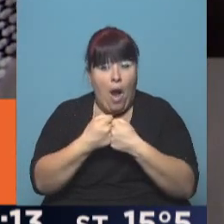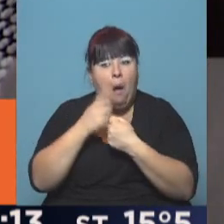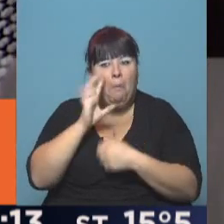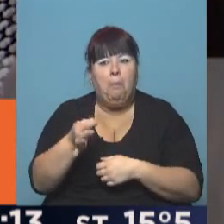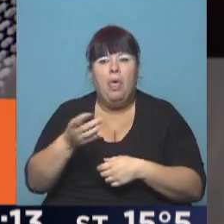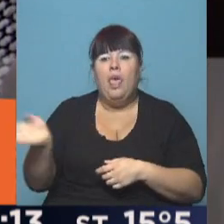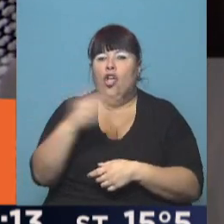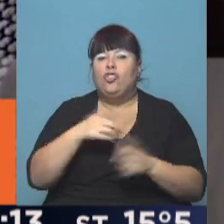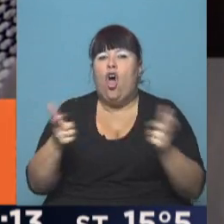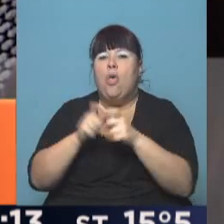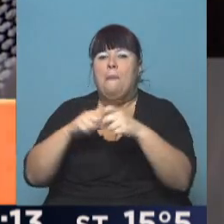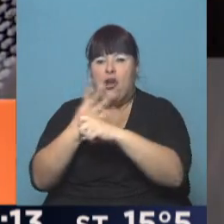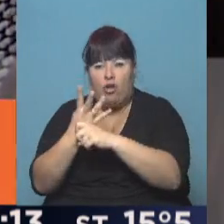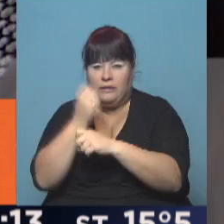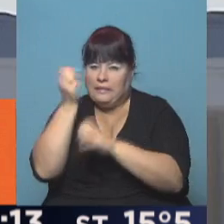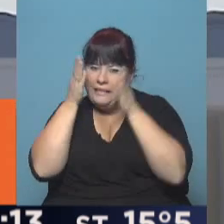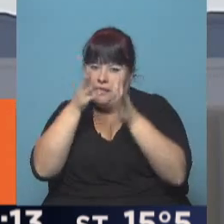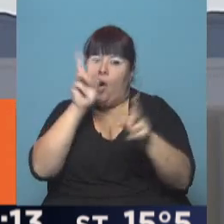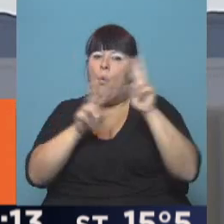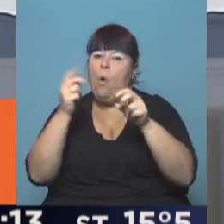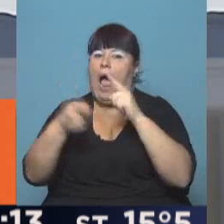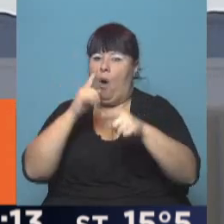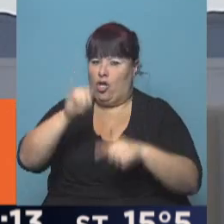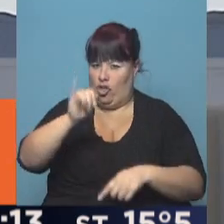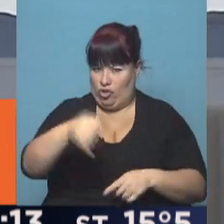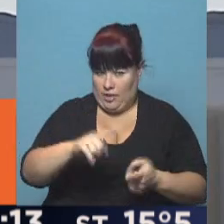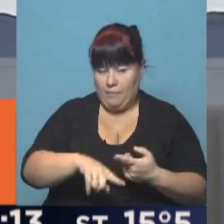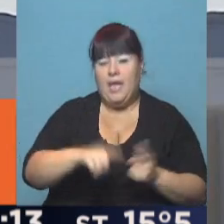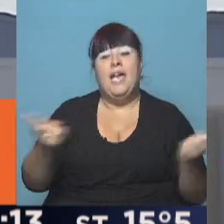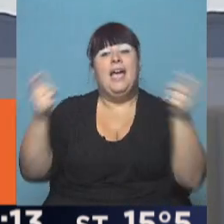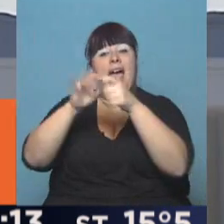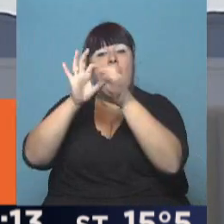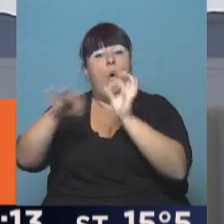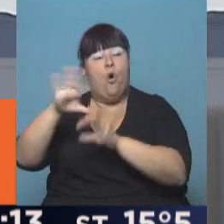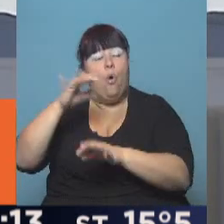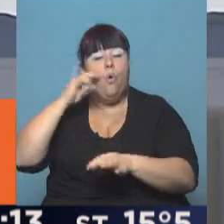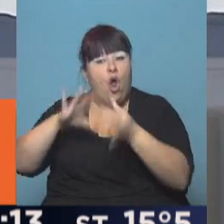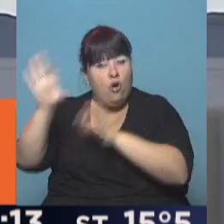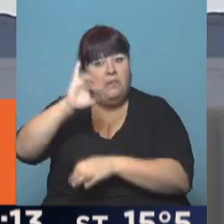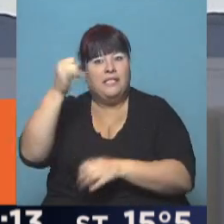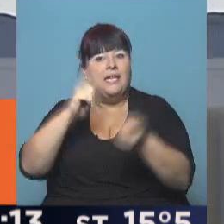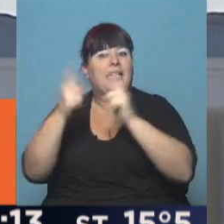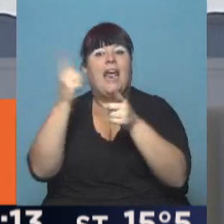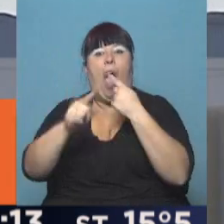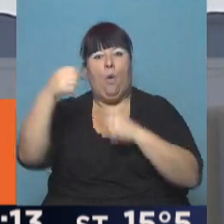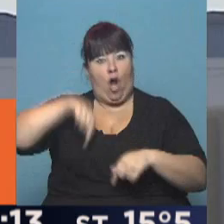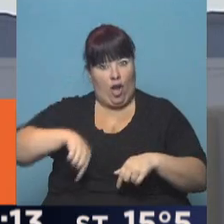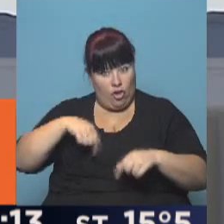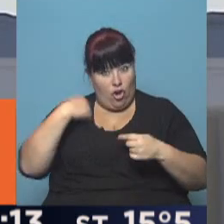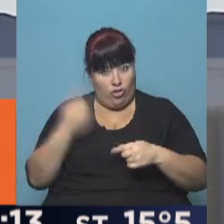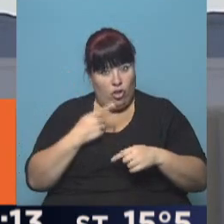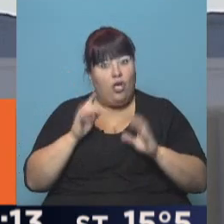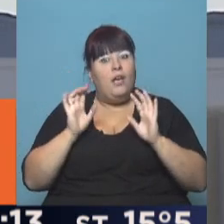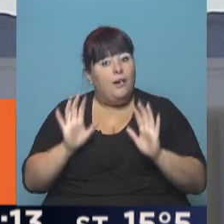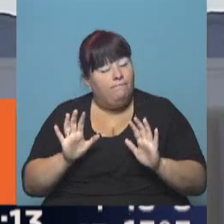a todos los miembros del Mercosur embarcados en la búsqueda del acuerdo, a los miembros de la Unión Europea embarcados en la búsqueda del acuerdo.